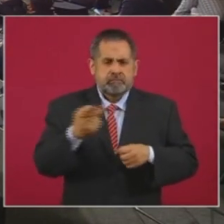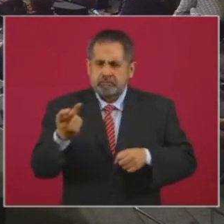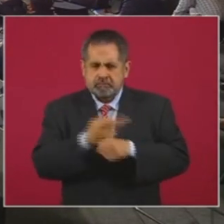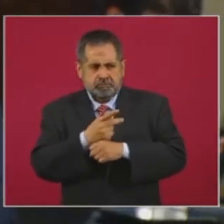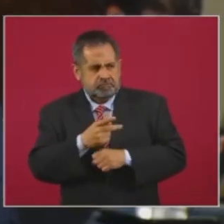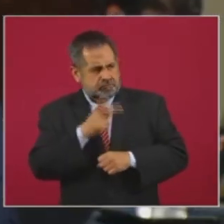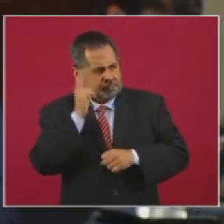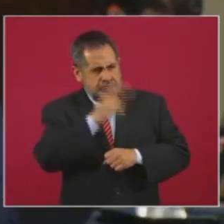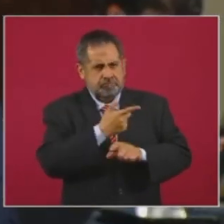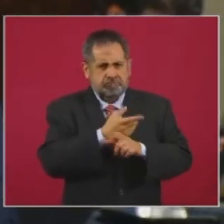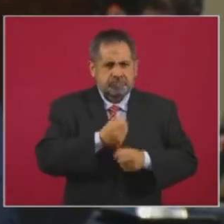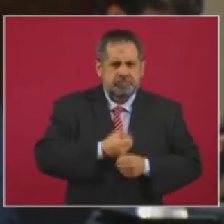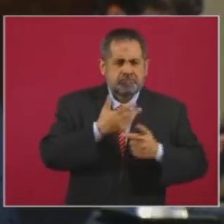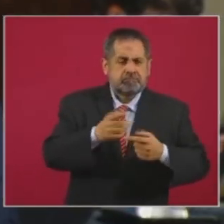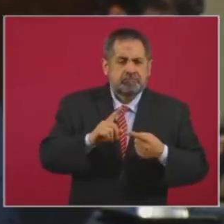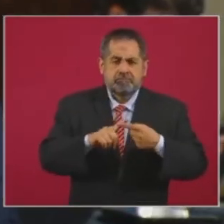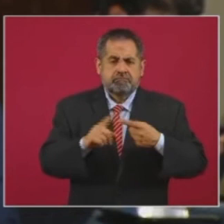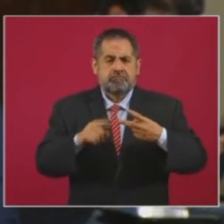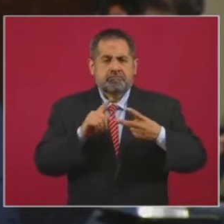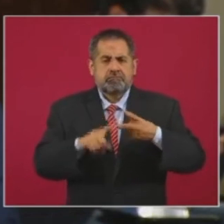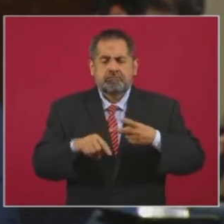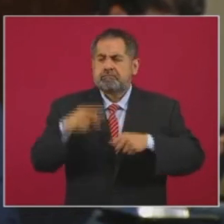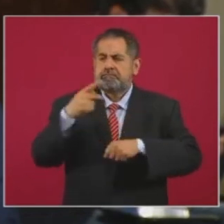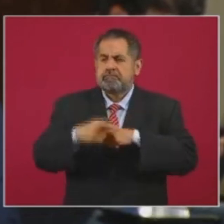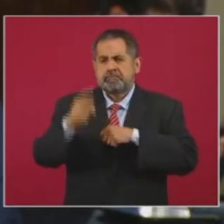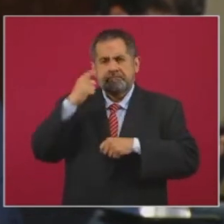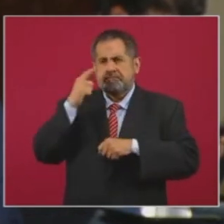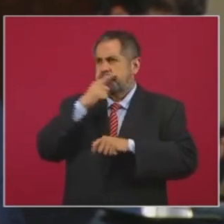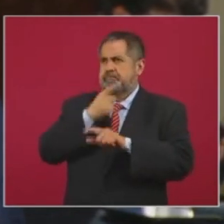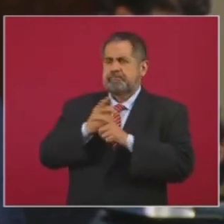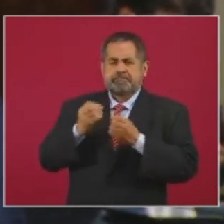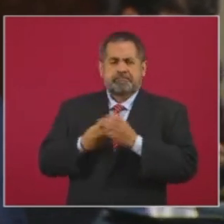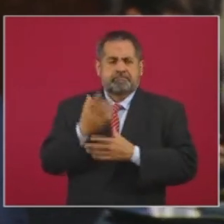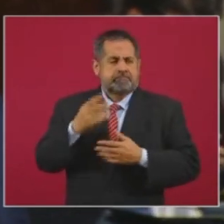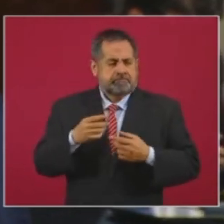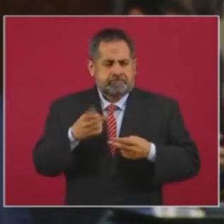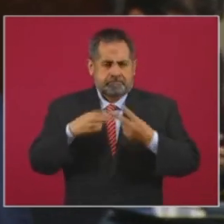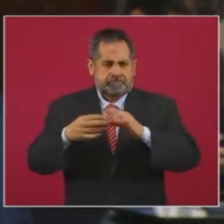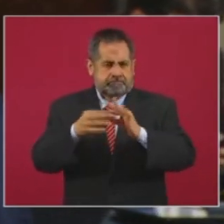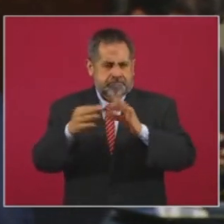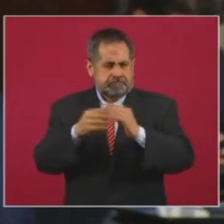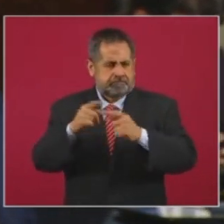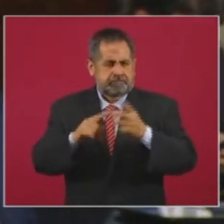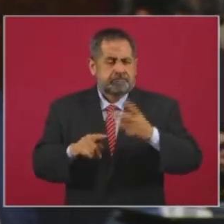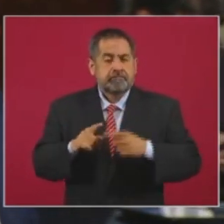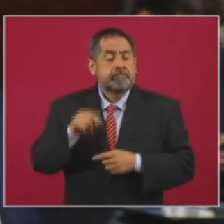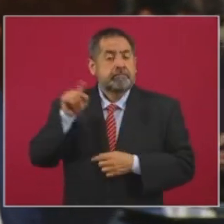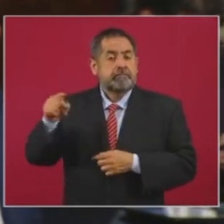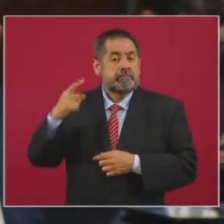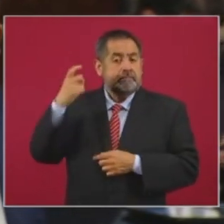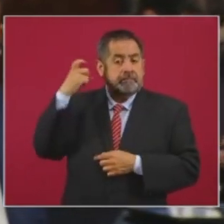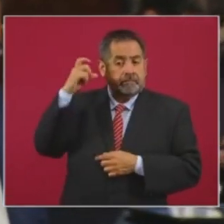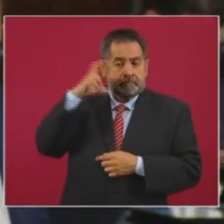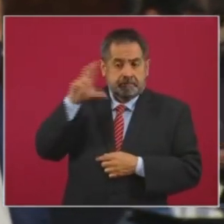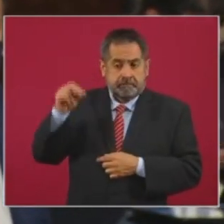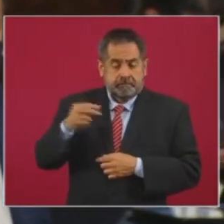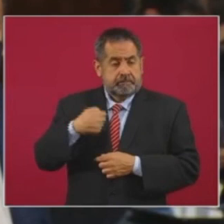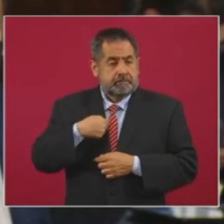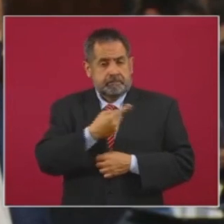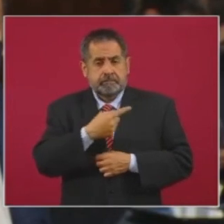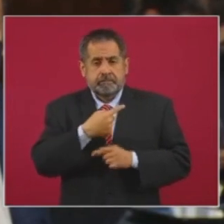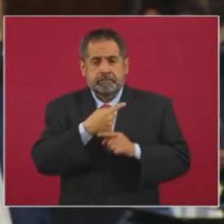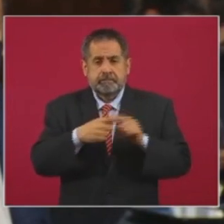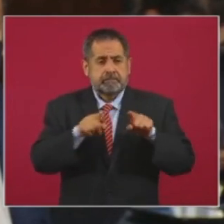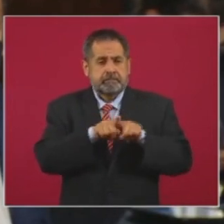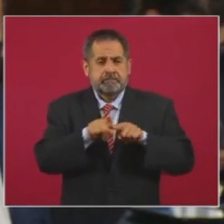y otro es un peligro para la democracia. Procedo a señalarle que en Quintana Roo, nuestro medio hermano,